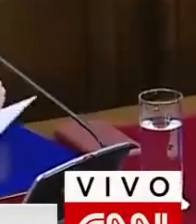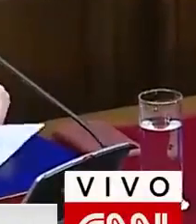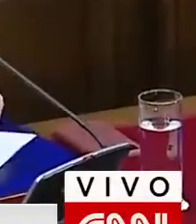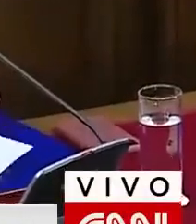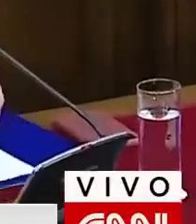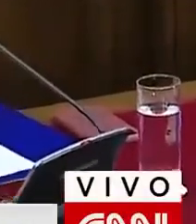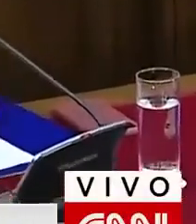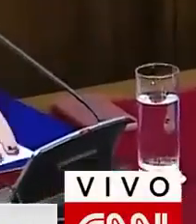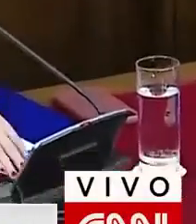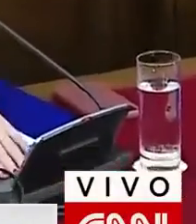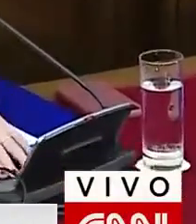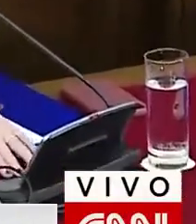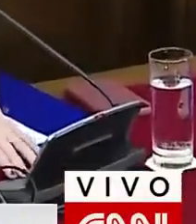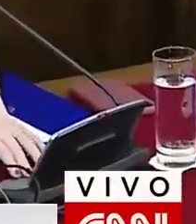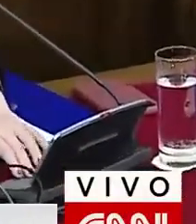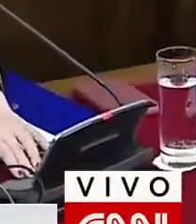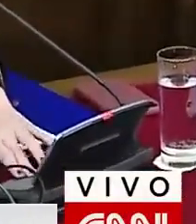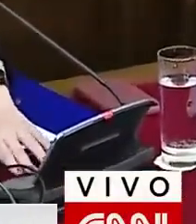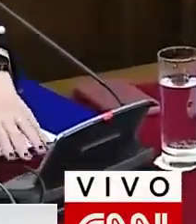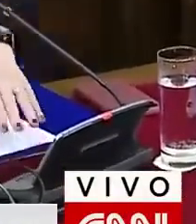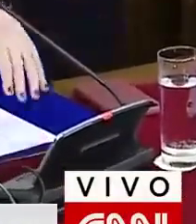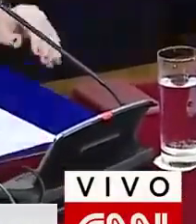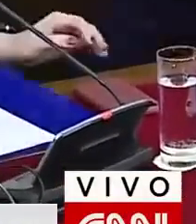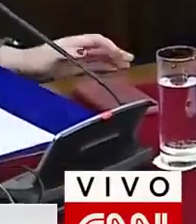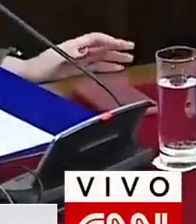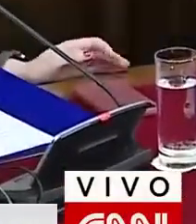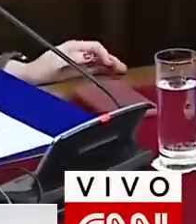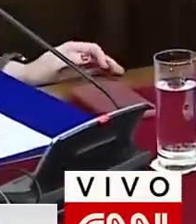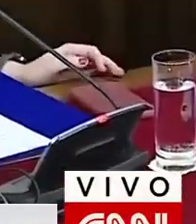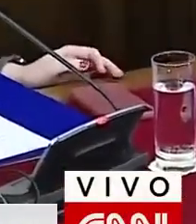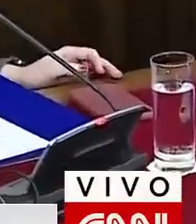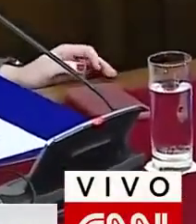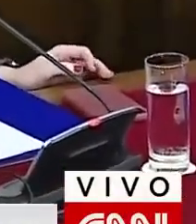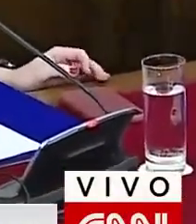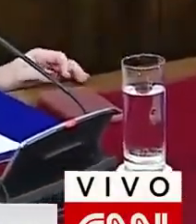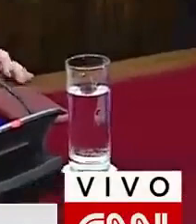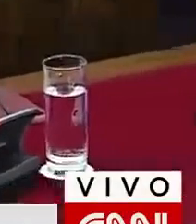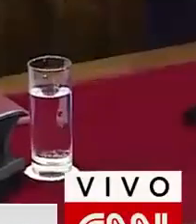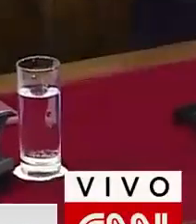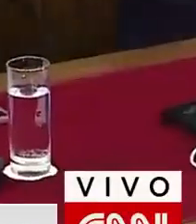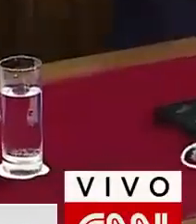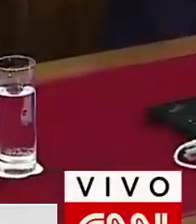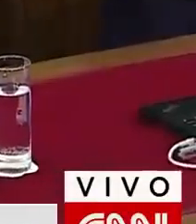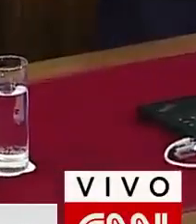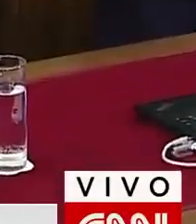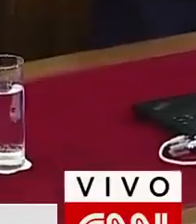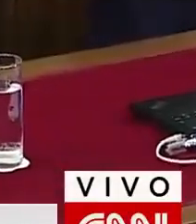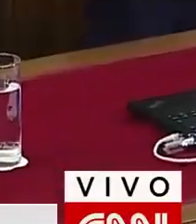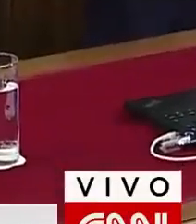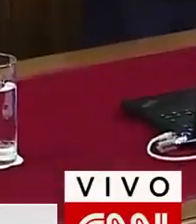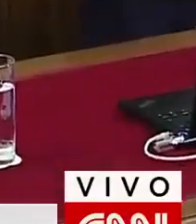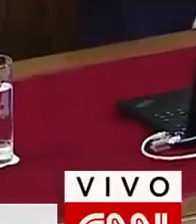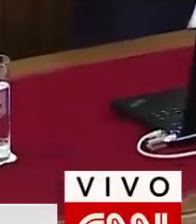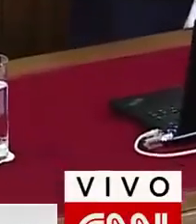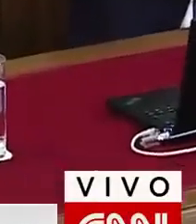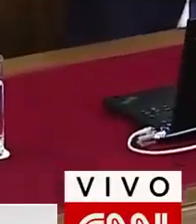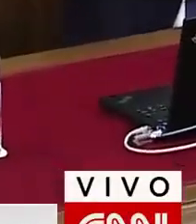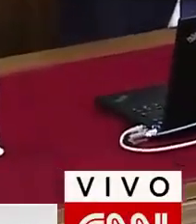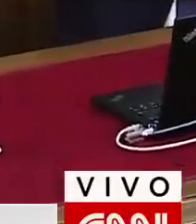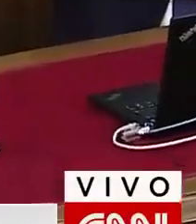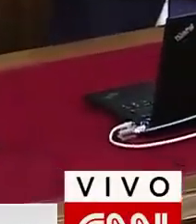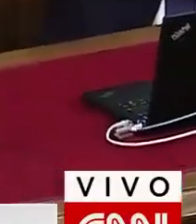ya escuchamos entonces las palabras de la presidenta y también del vicepresidente de esta de este consejo constitucional